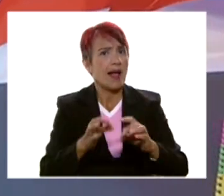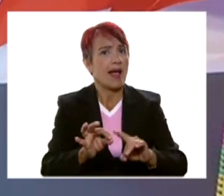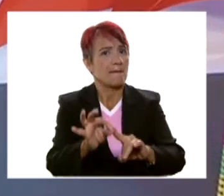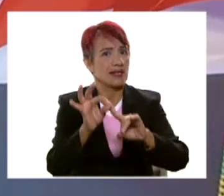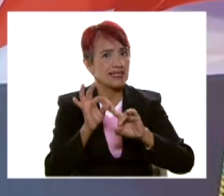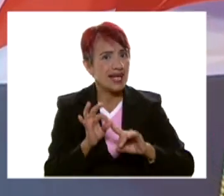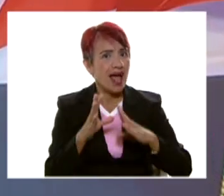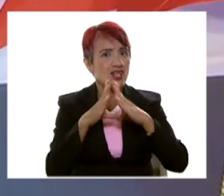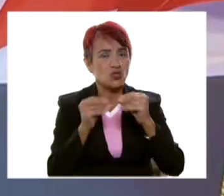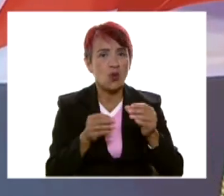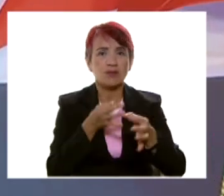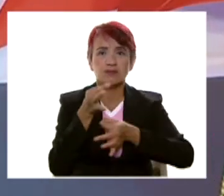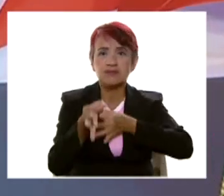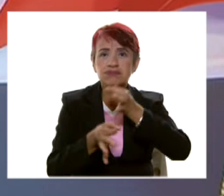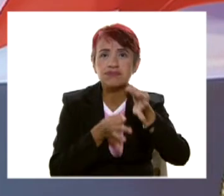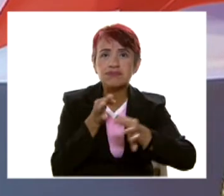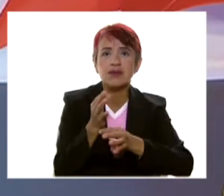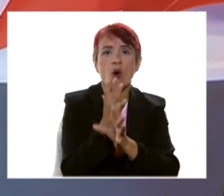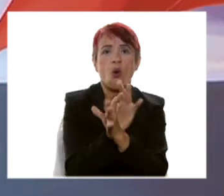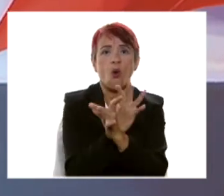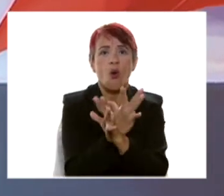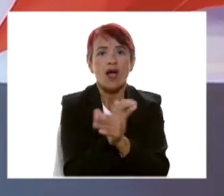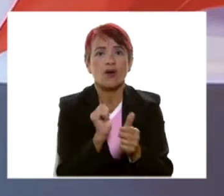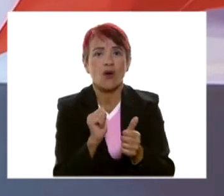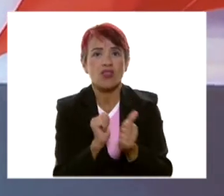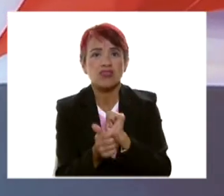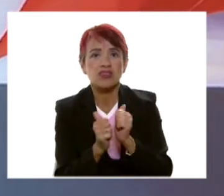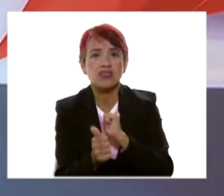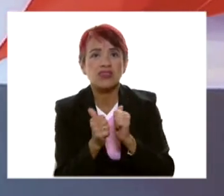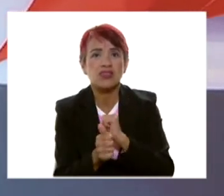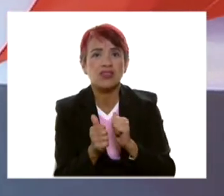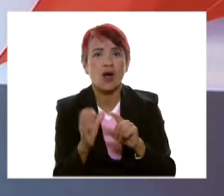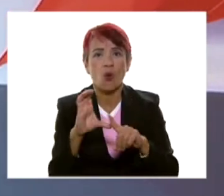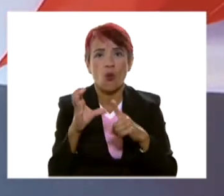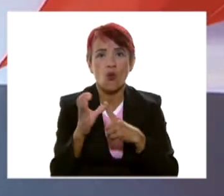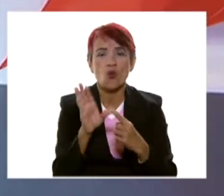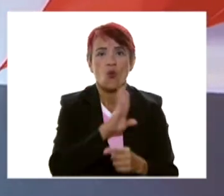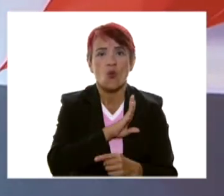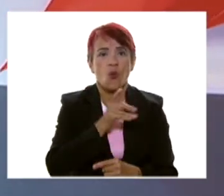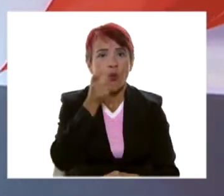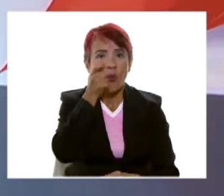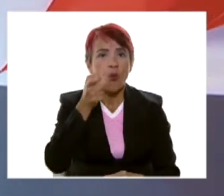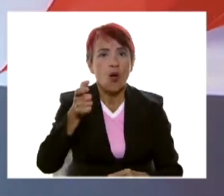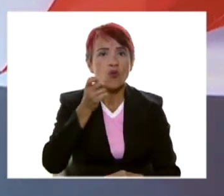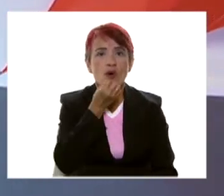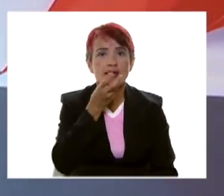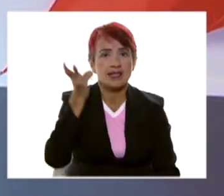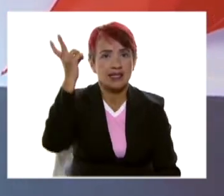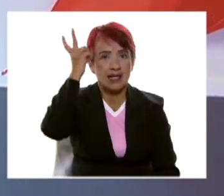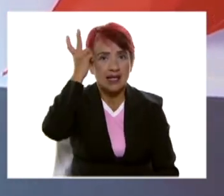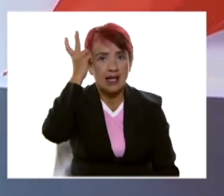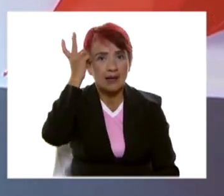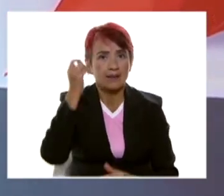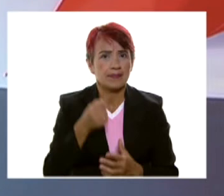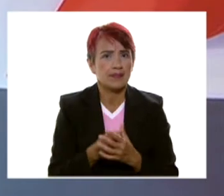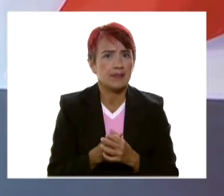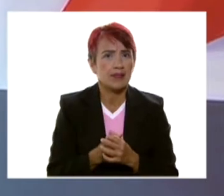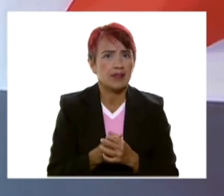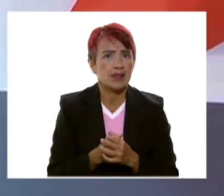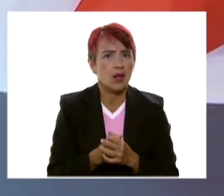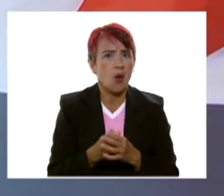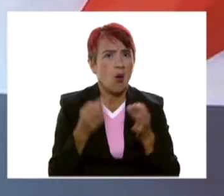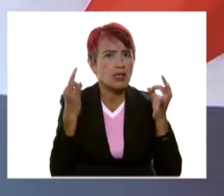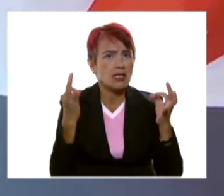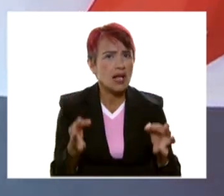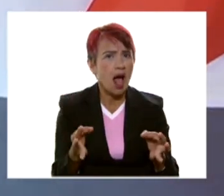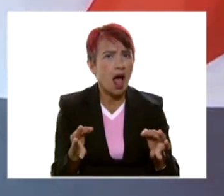especial. Vamos a hablar de los juegos y deportes tradicionales de nuestros pueblos indígenas, de nuestros pueblos